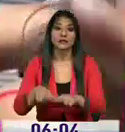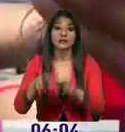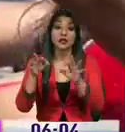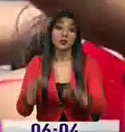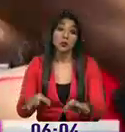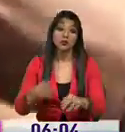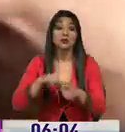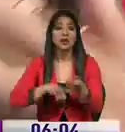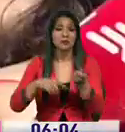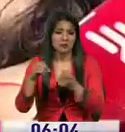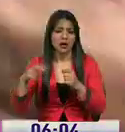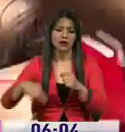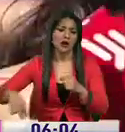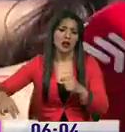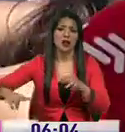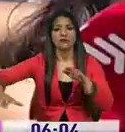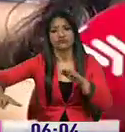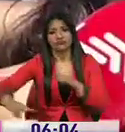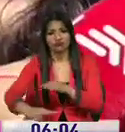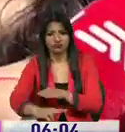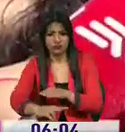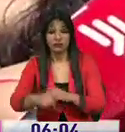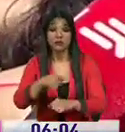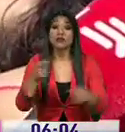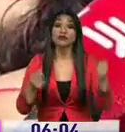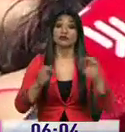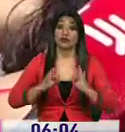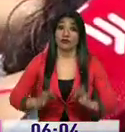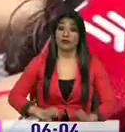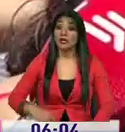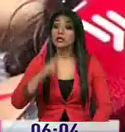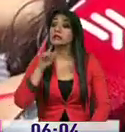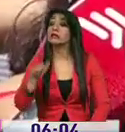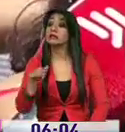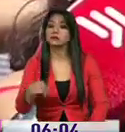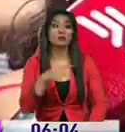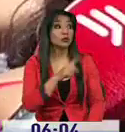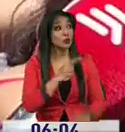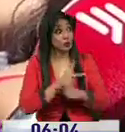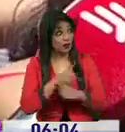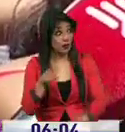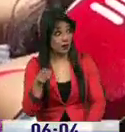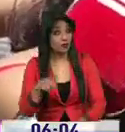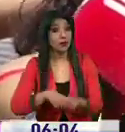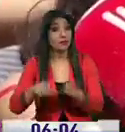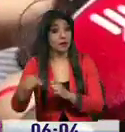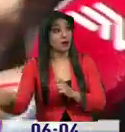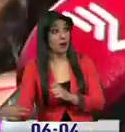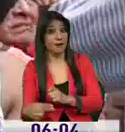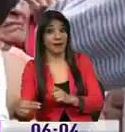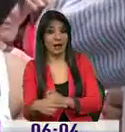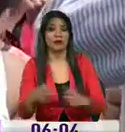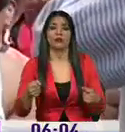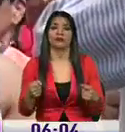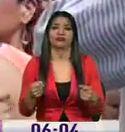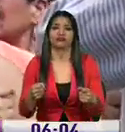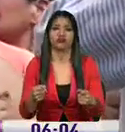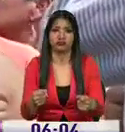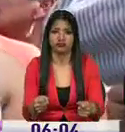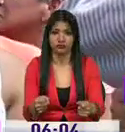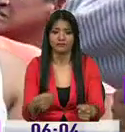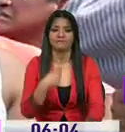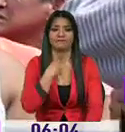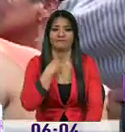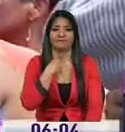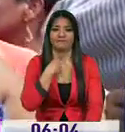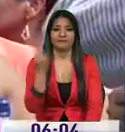El chofer le dice, anda. Y le digo, oye, no te ruedes que mi hermano está abajo, no te ruedes. Y él se dejó rodar. El joven de